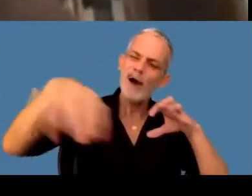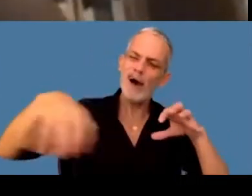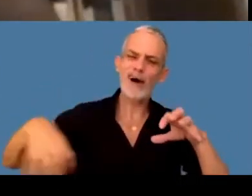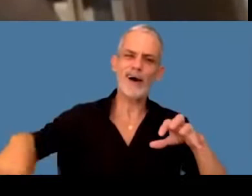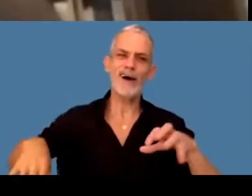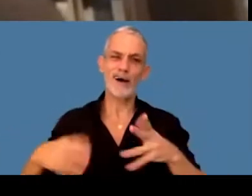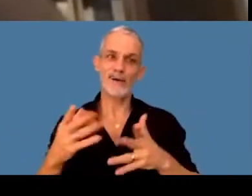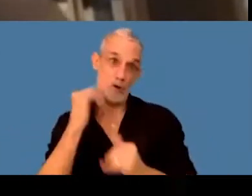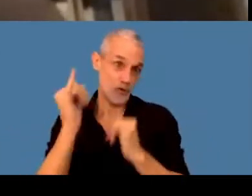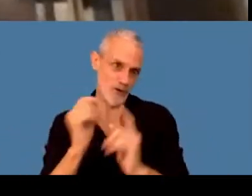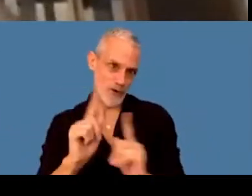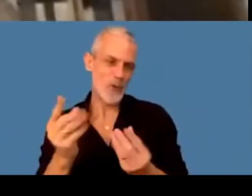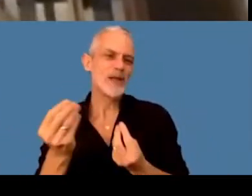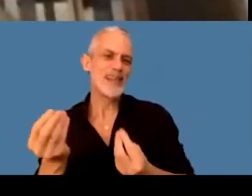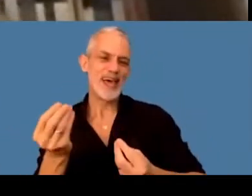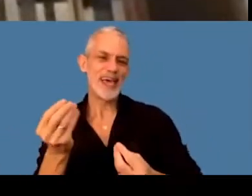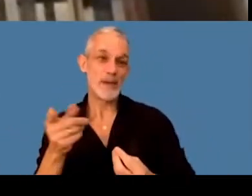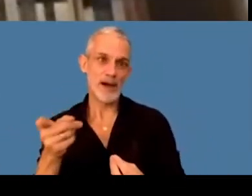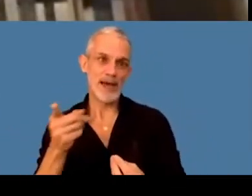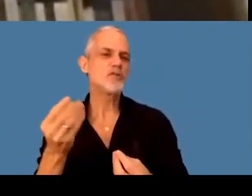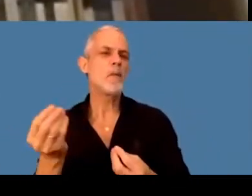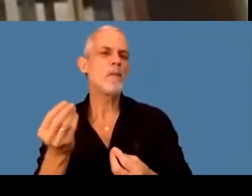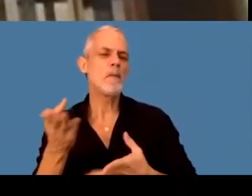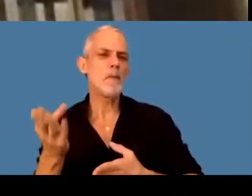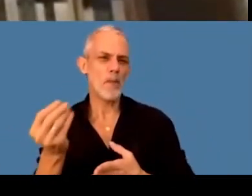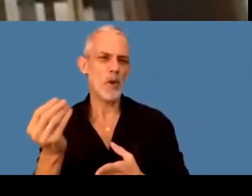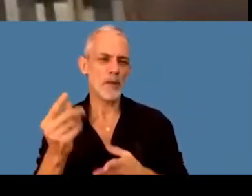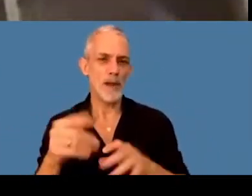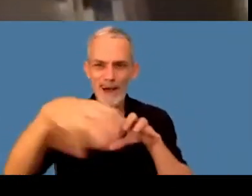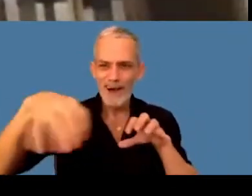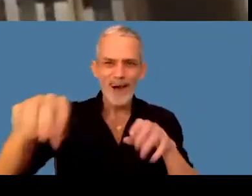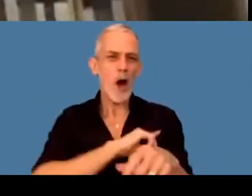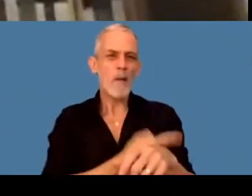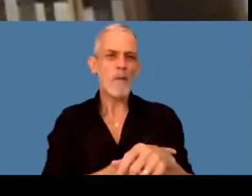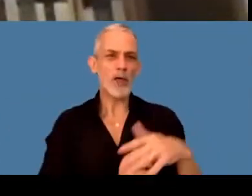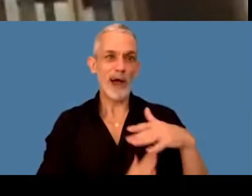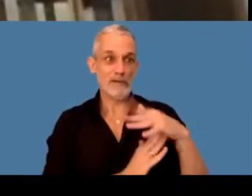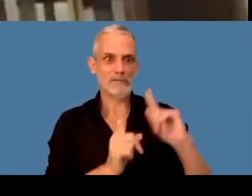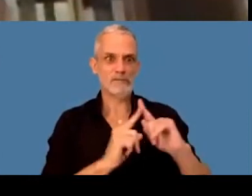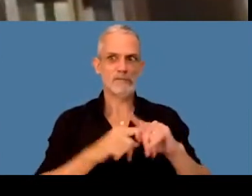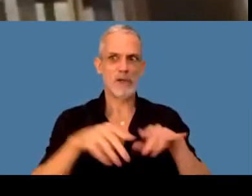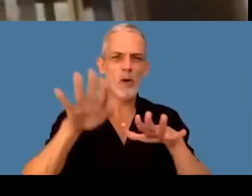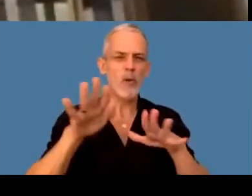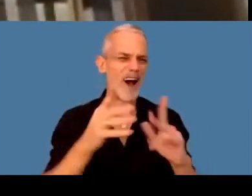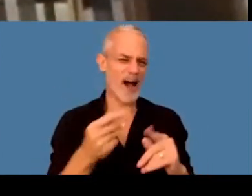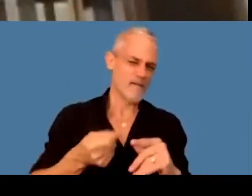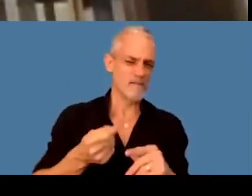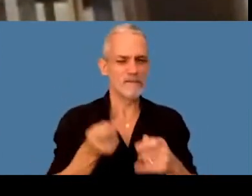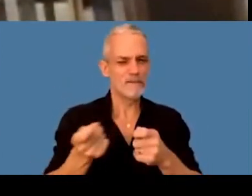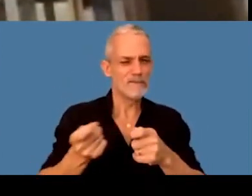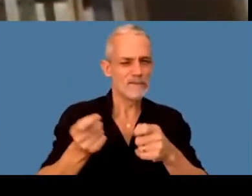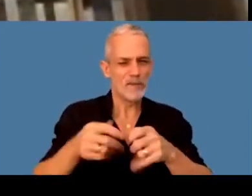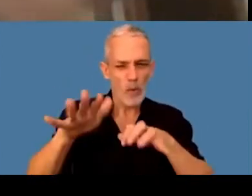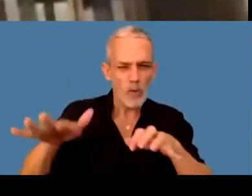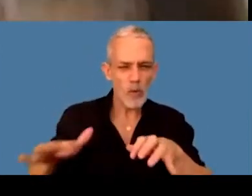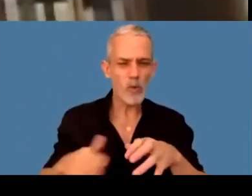están contando es que eso se da a partir de la atomización del poder sindical, que debilita las organizaciones y que inexorablemente va